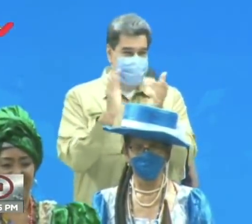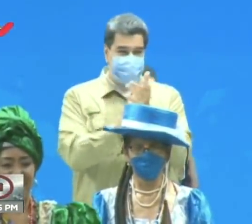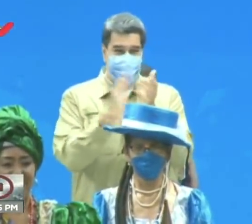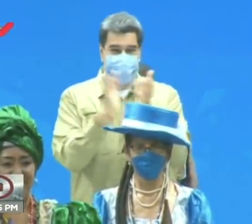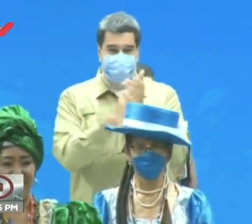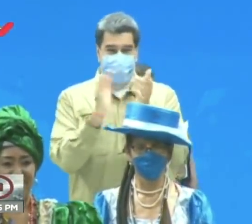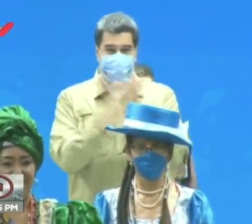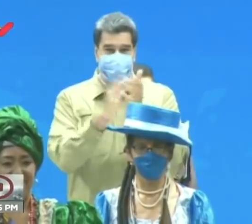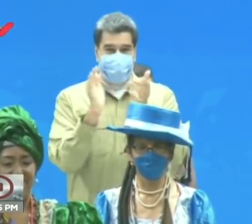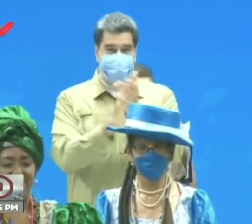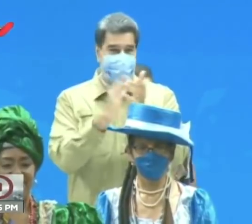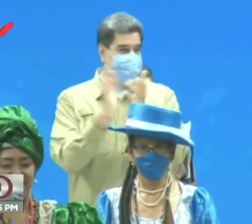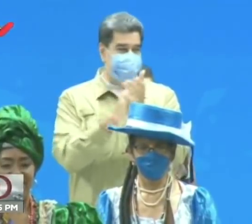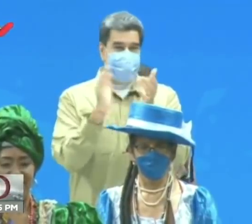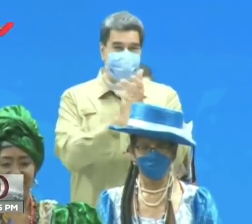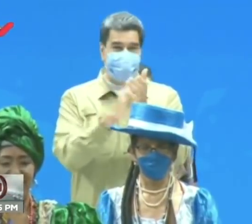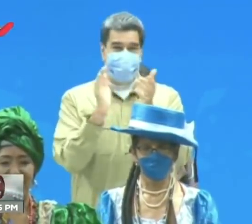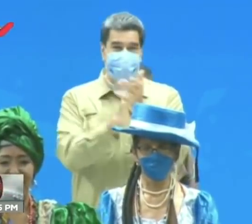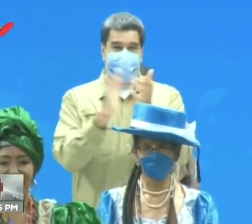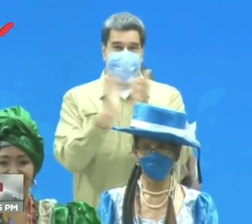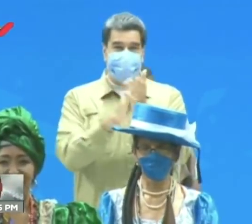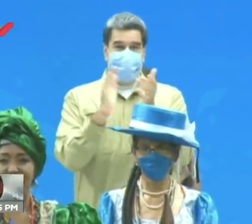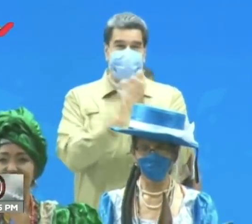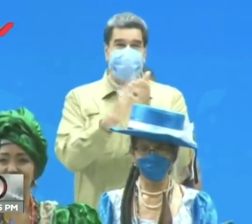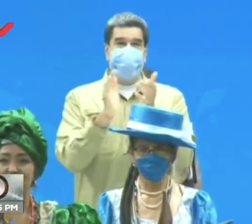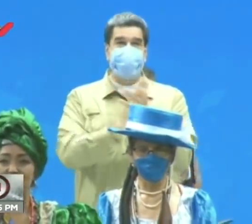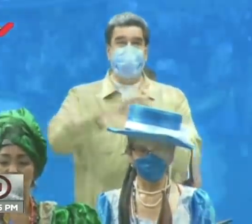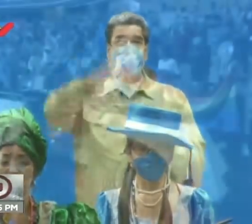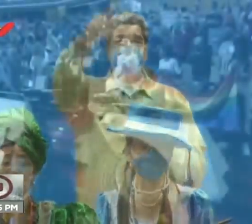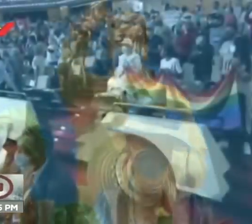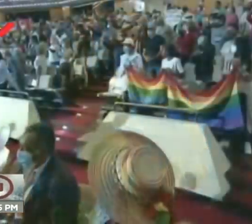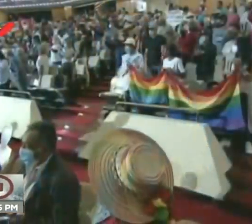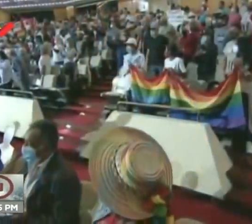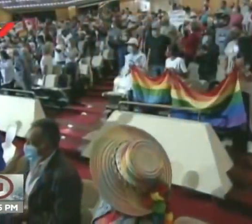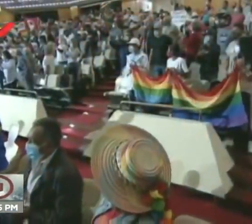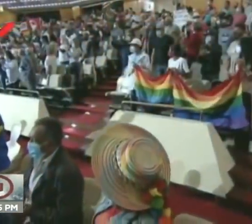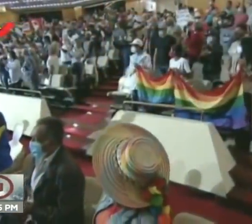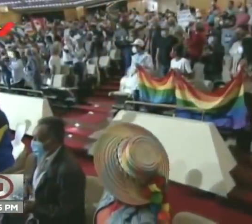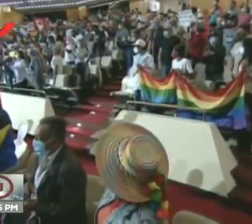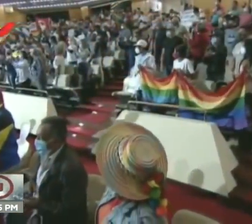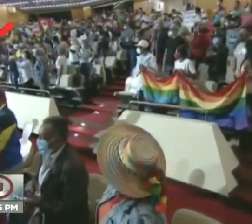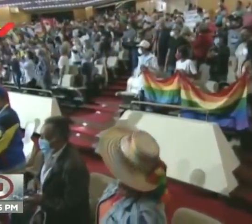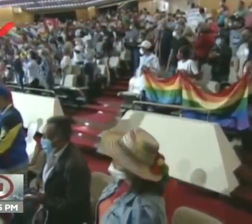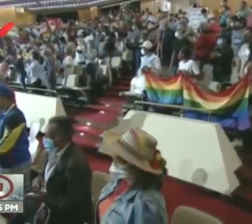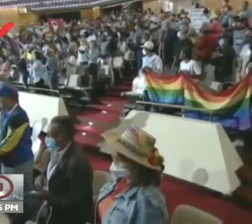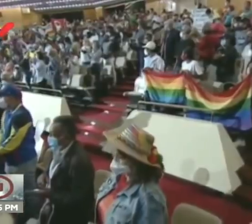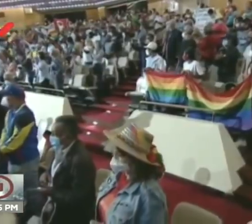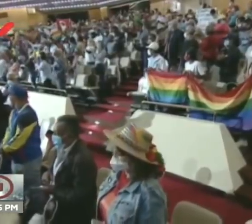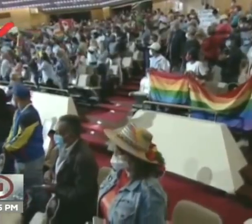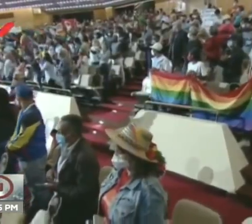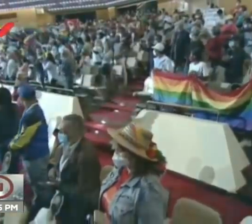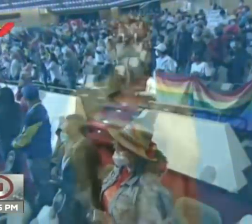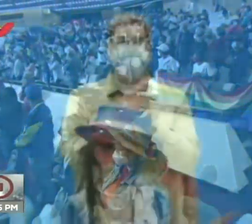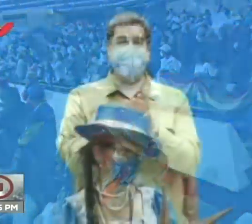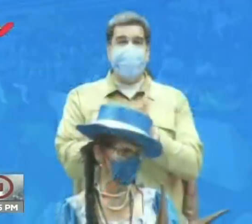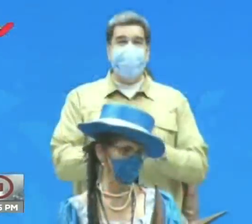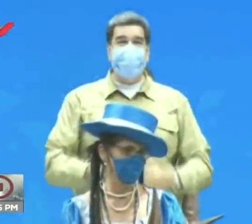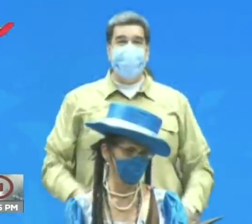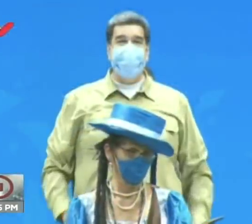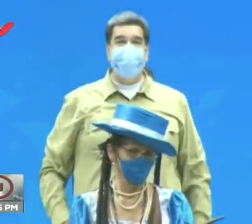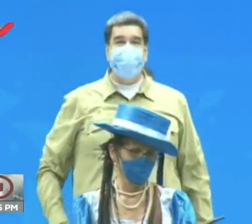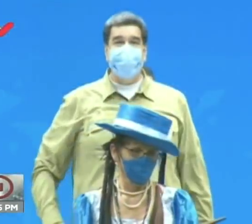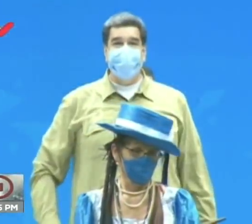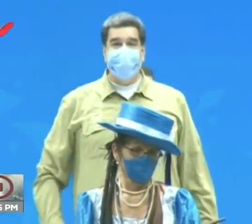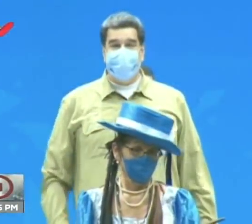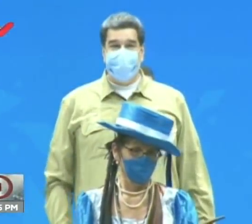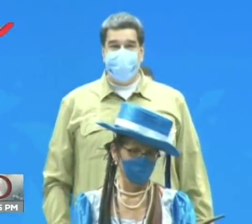Organizaciones sociales, juveniles, obreros, religiosos, pescadores, comunas, educación, cultura, misiones